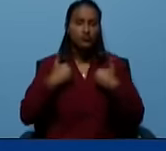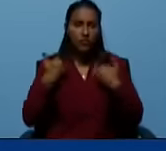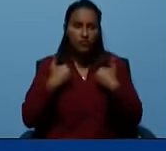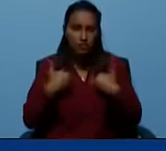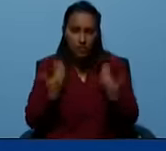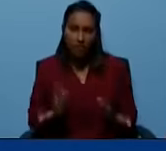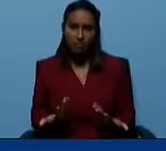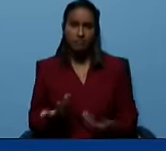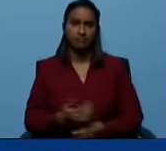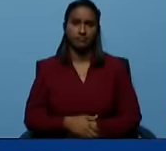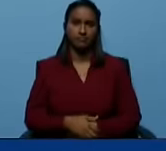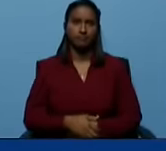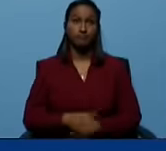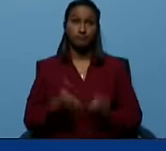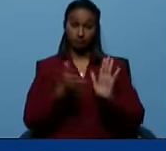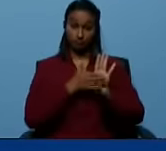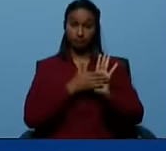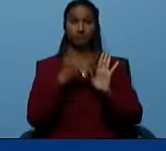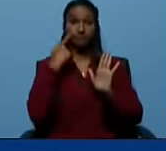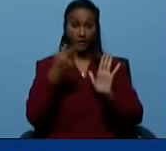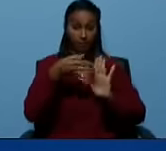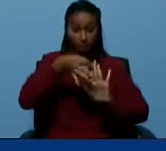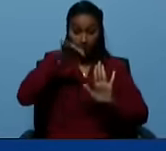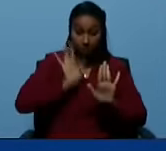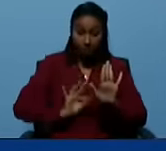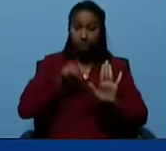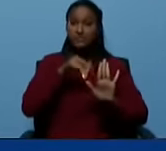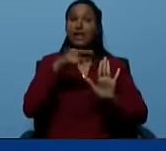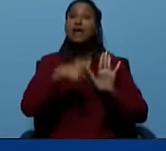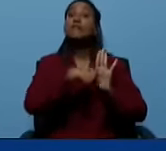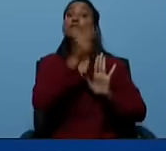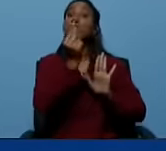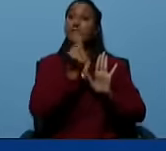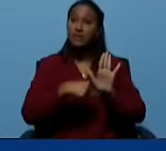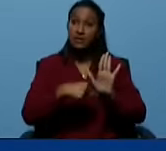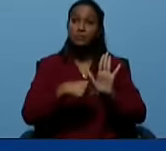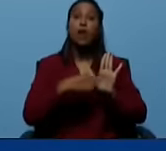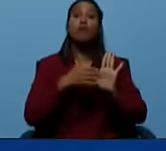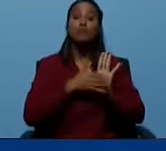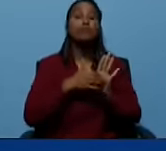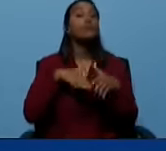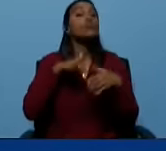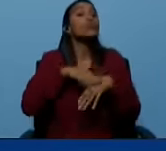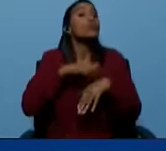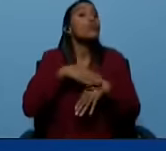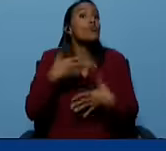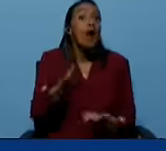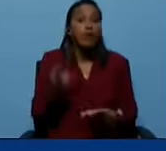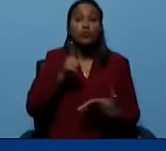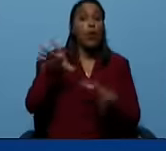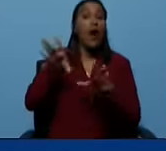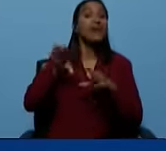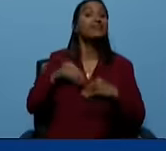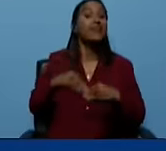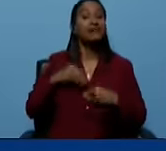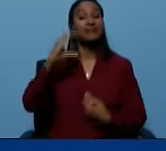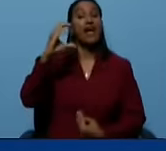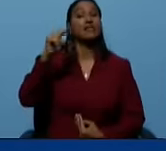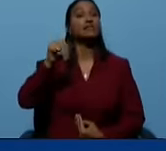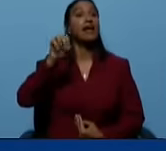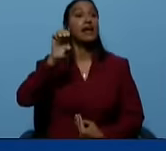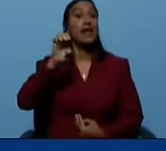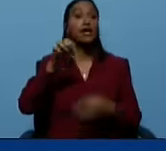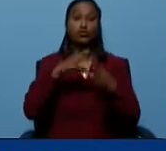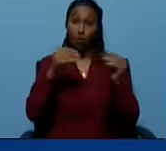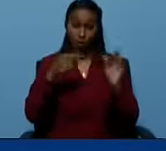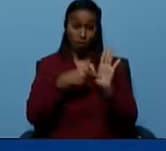Aquí están las firmas, cuando él desconoce al poder electoral. Ahí están las firmas de todos los candidatos.